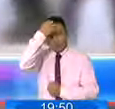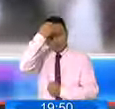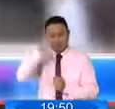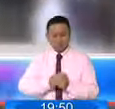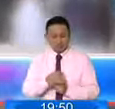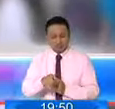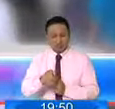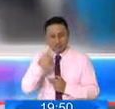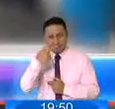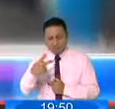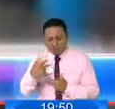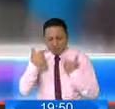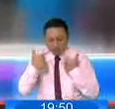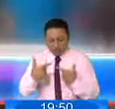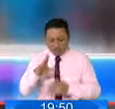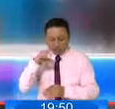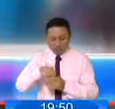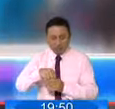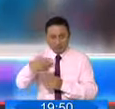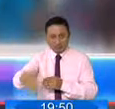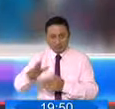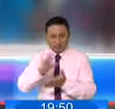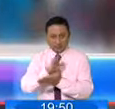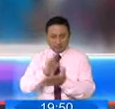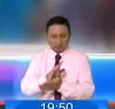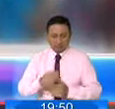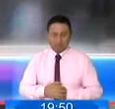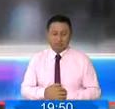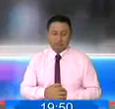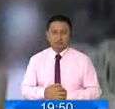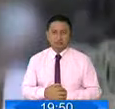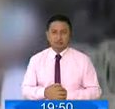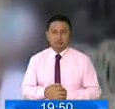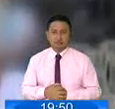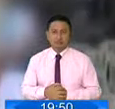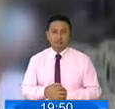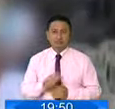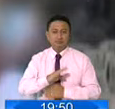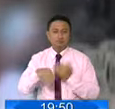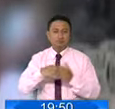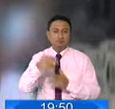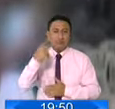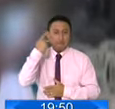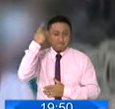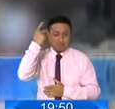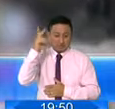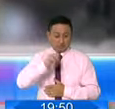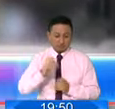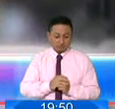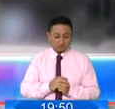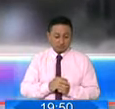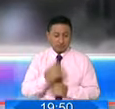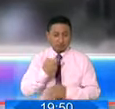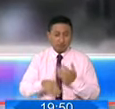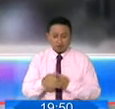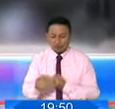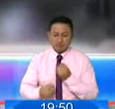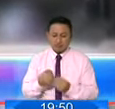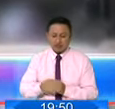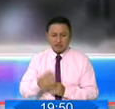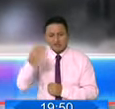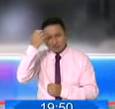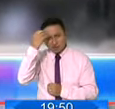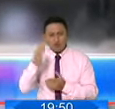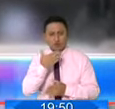velen por ellos dentro y fuera de la institución. Que todos los padres deben estar al tanto de sus hijos, de la